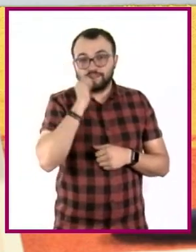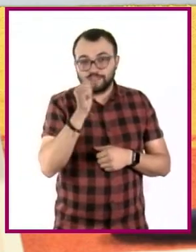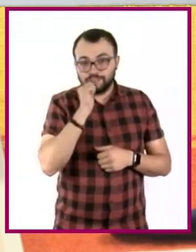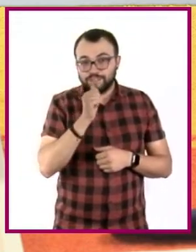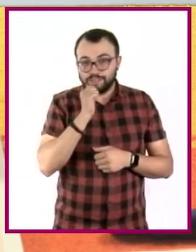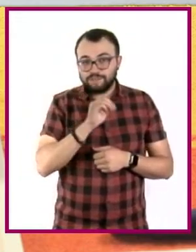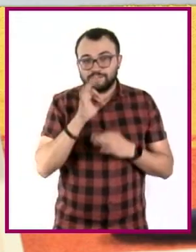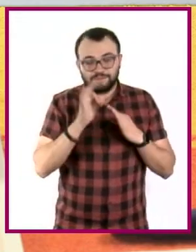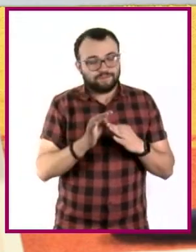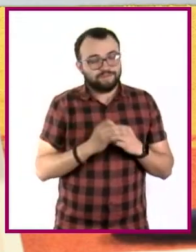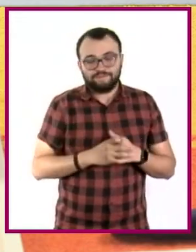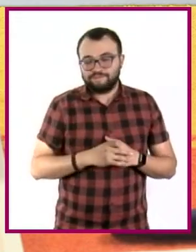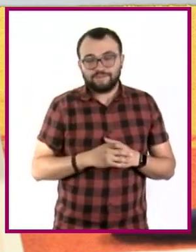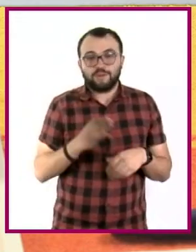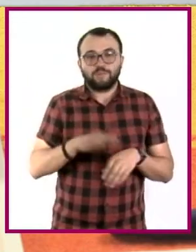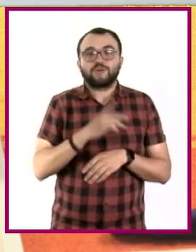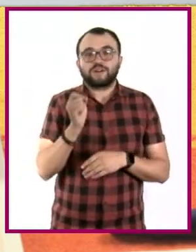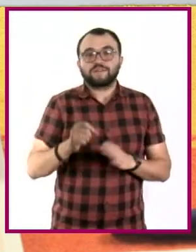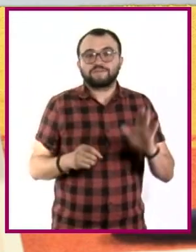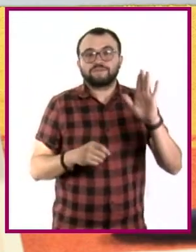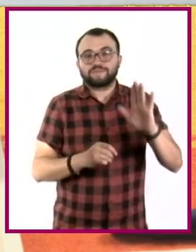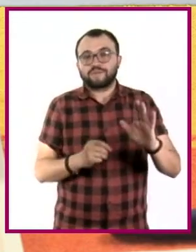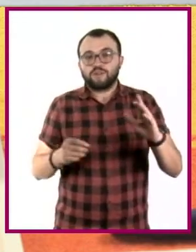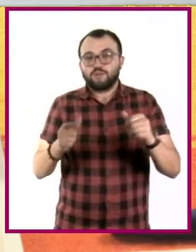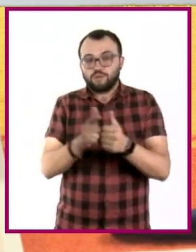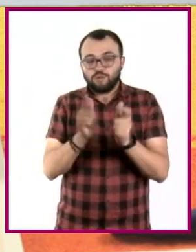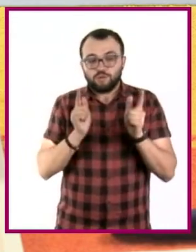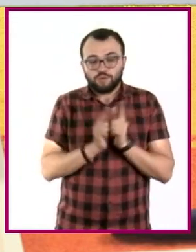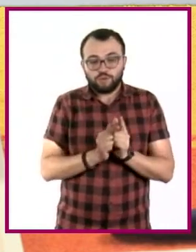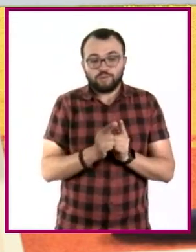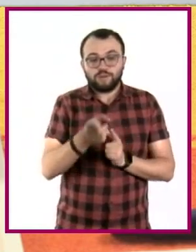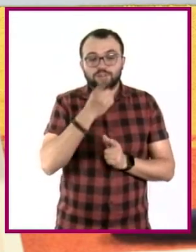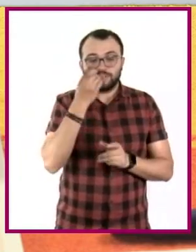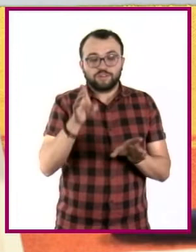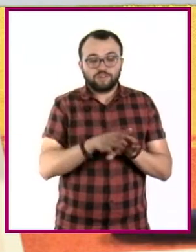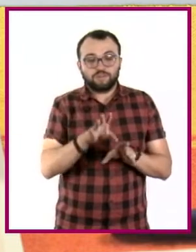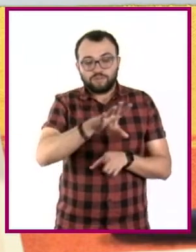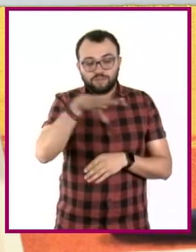funciona porque quien está frente al grupo, estas son señales